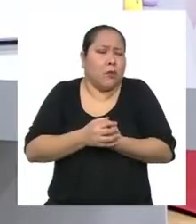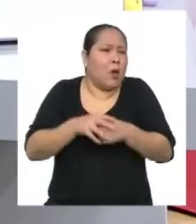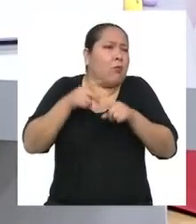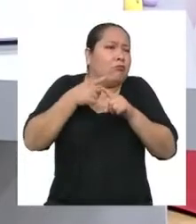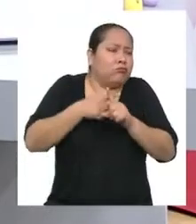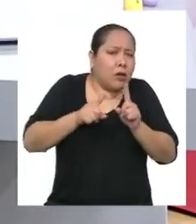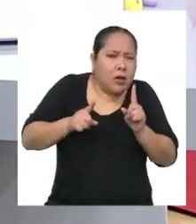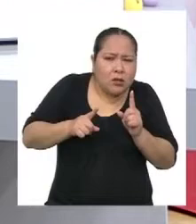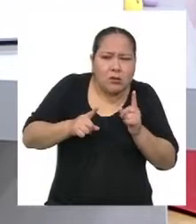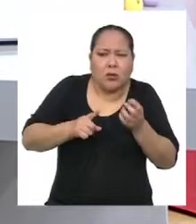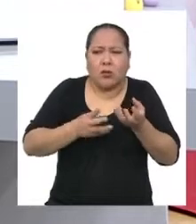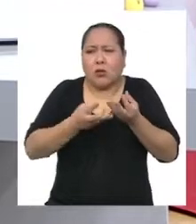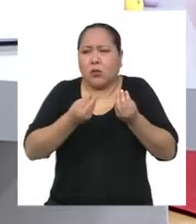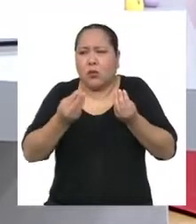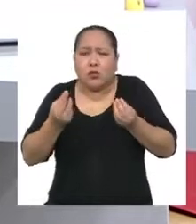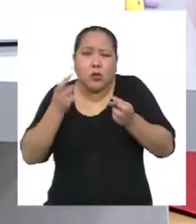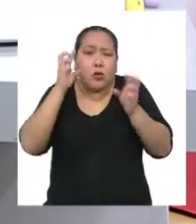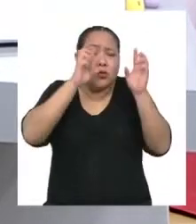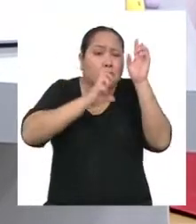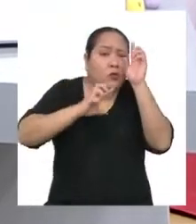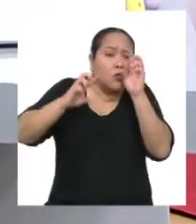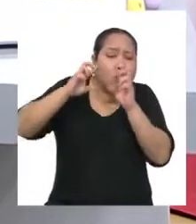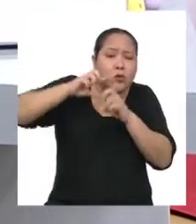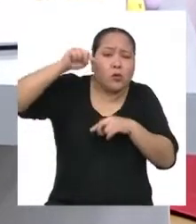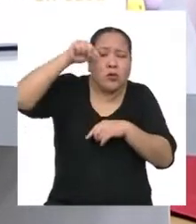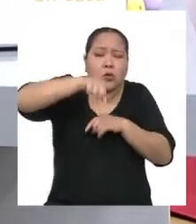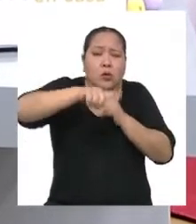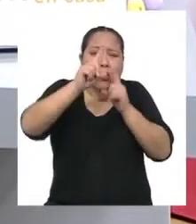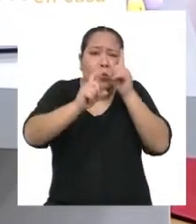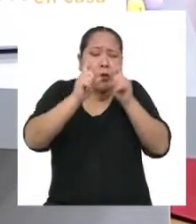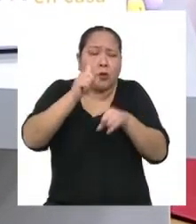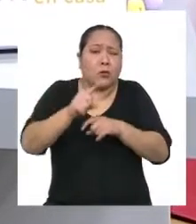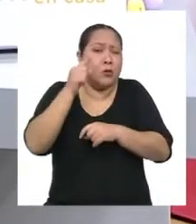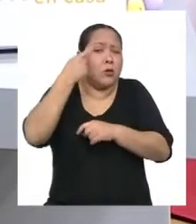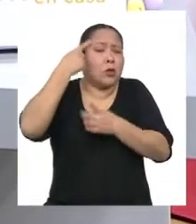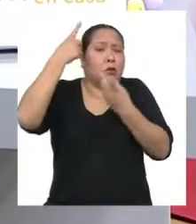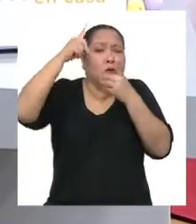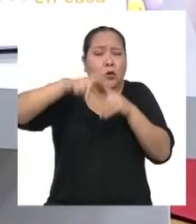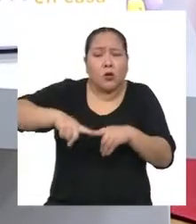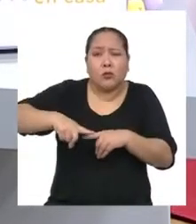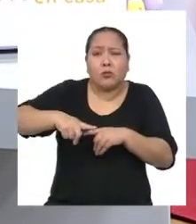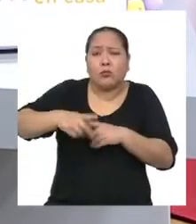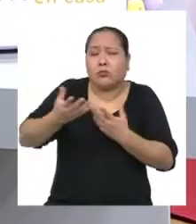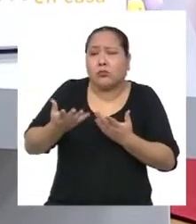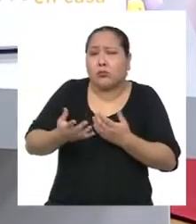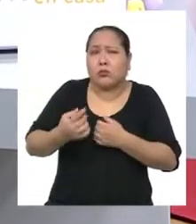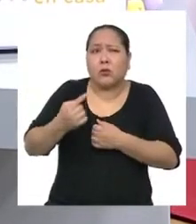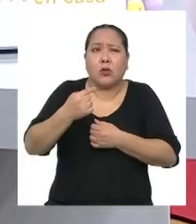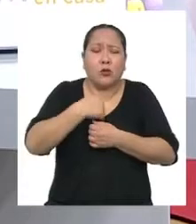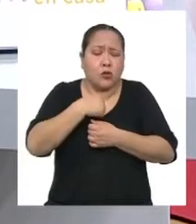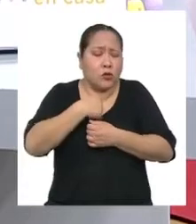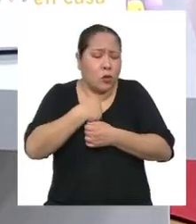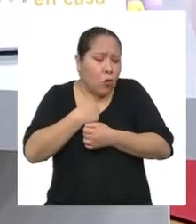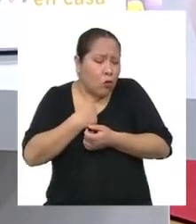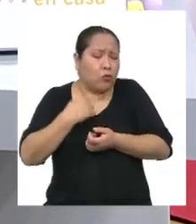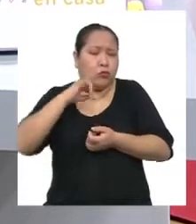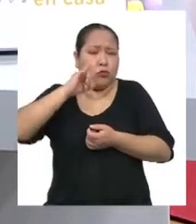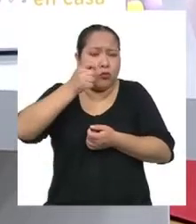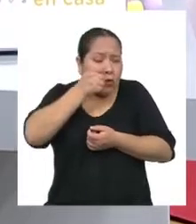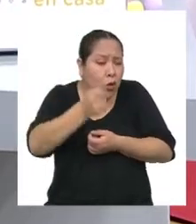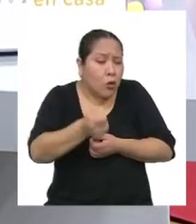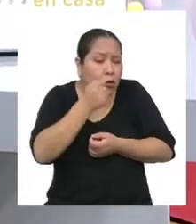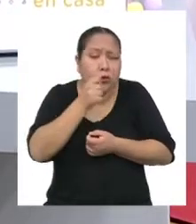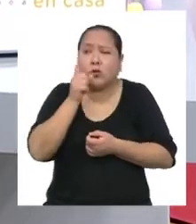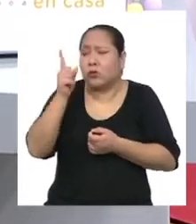Pero quedaban muchas dudas y preguntas, por lo que decidió llamarme, porque yo soy un detective.